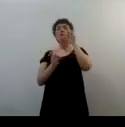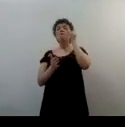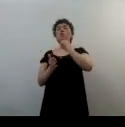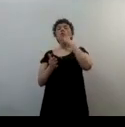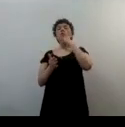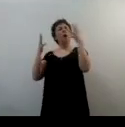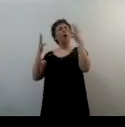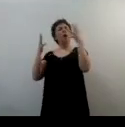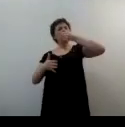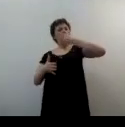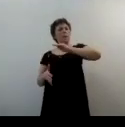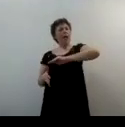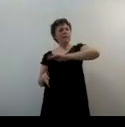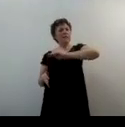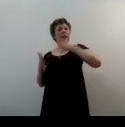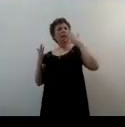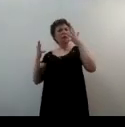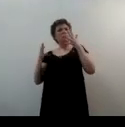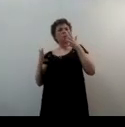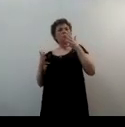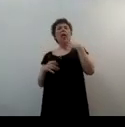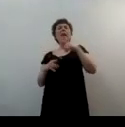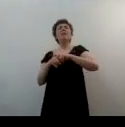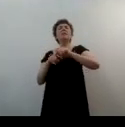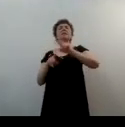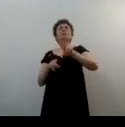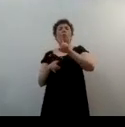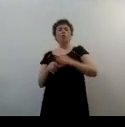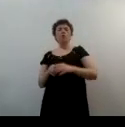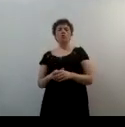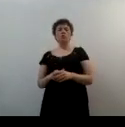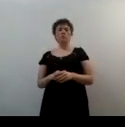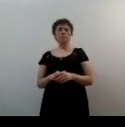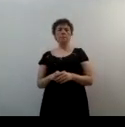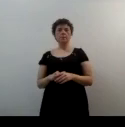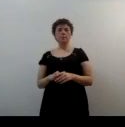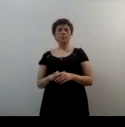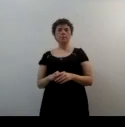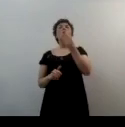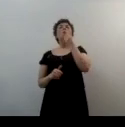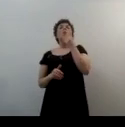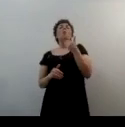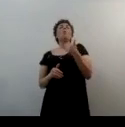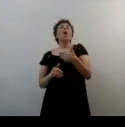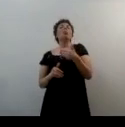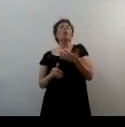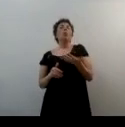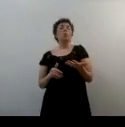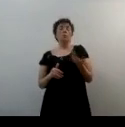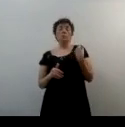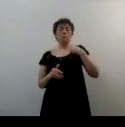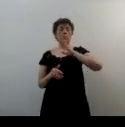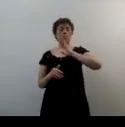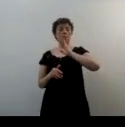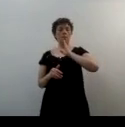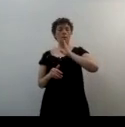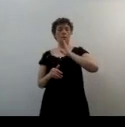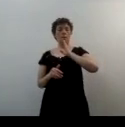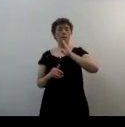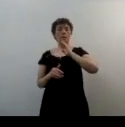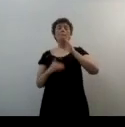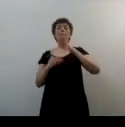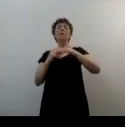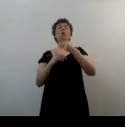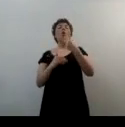recomendables en diabetes tipo 2. ¿Cuándo consumirlas? Como os decía, 2 mínimo,